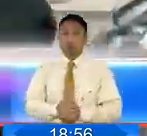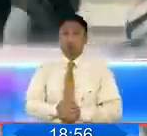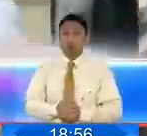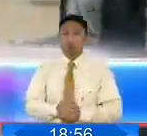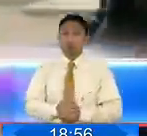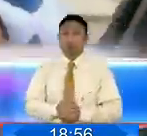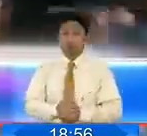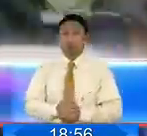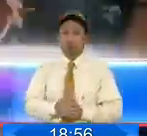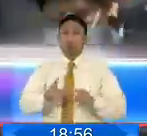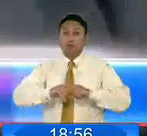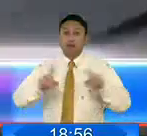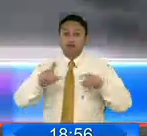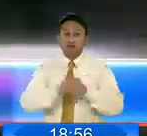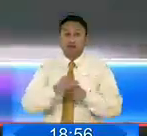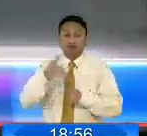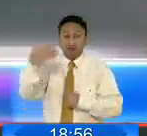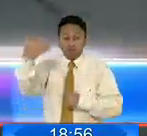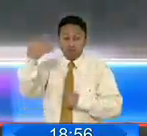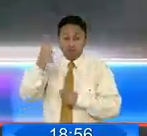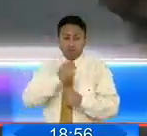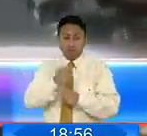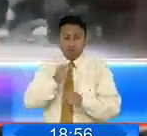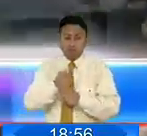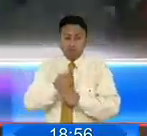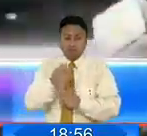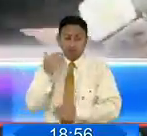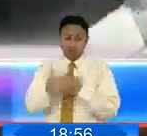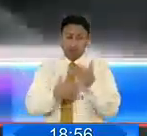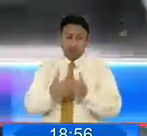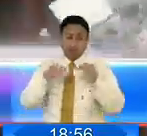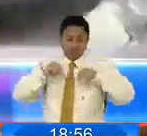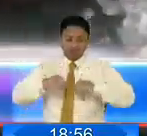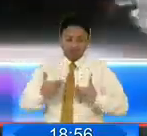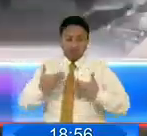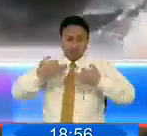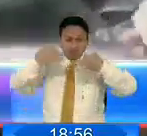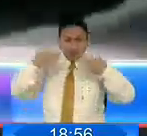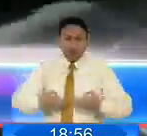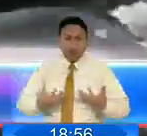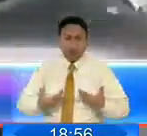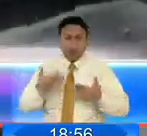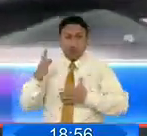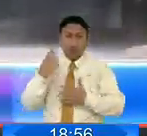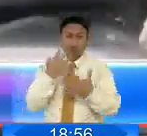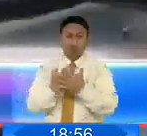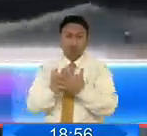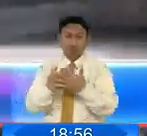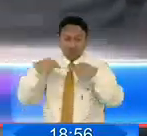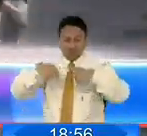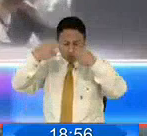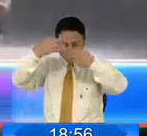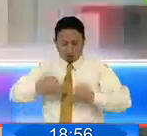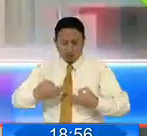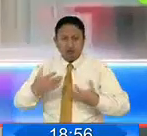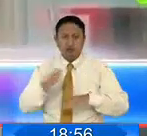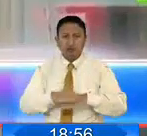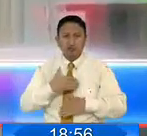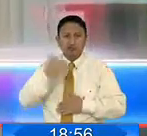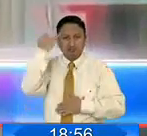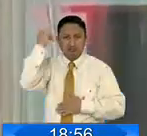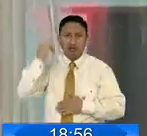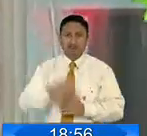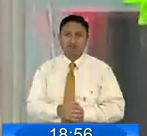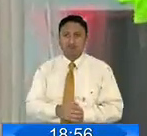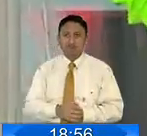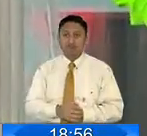Pero la persecución política ha llegado a que tenga que enfrentar la cárcel, la voy a enfrentar con honor, porque para mí la cárcel es un honor. Mera